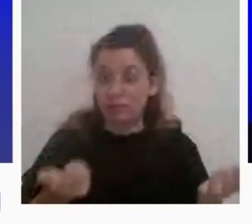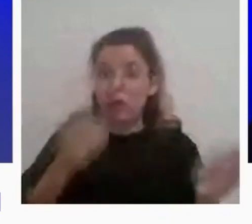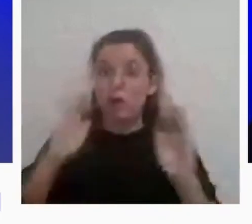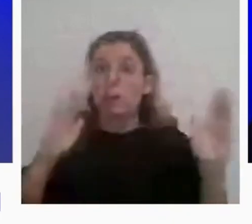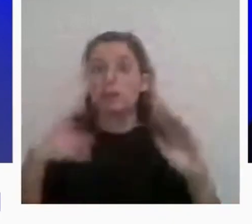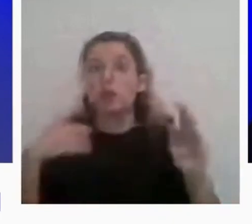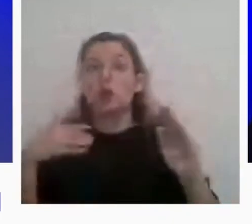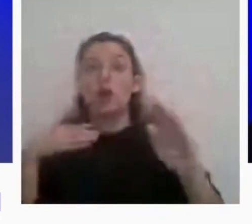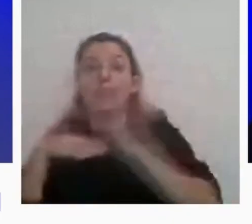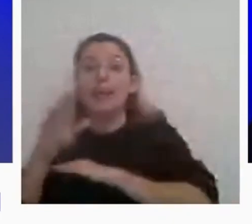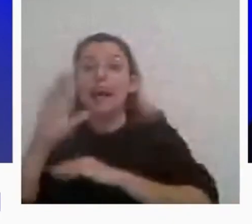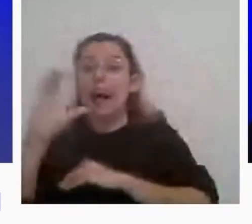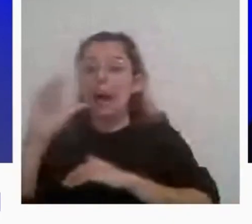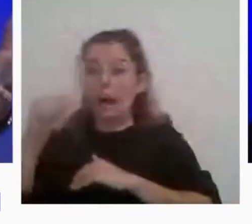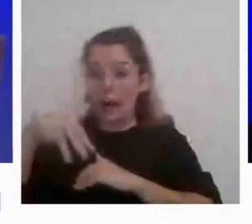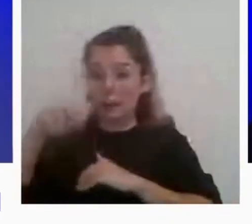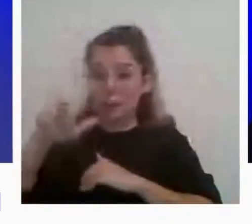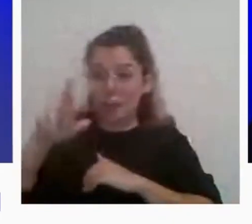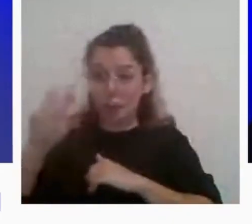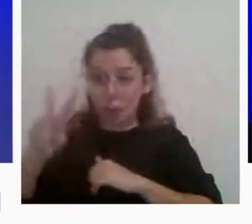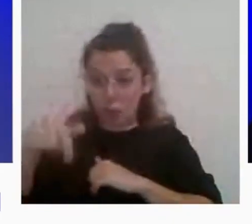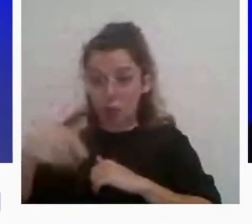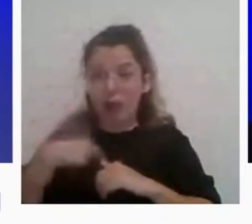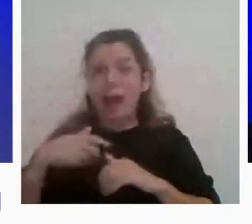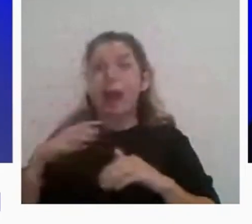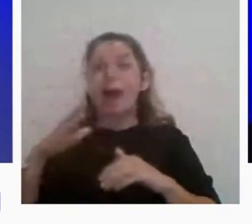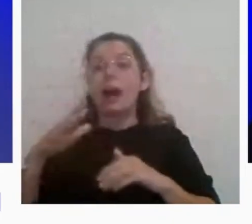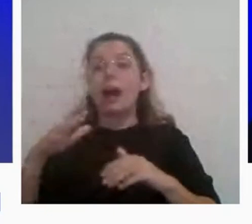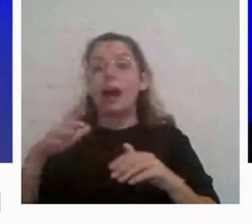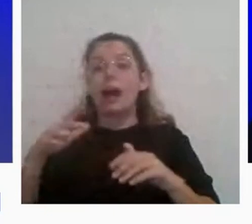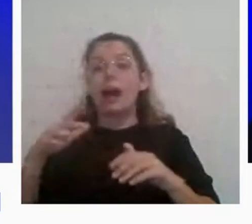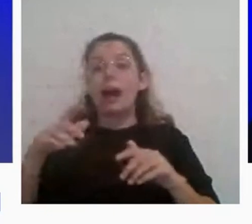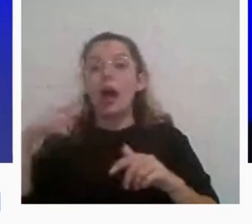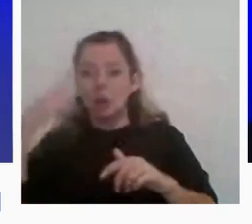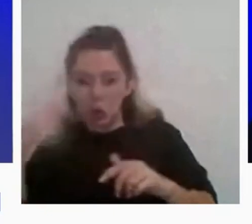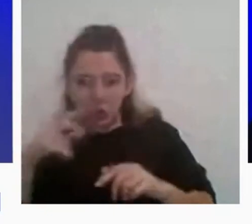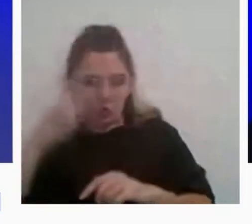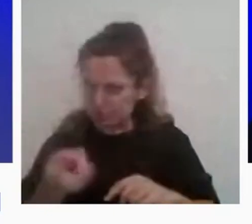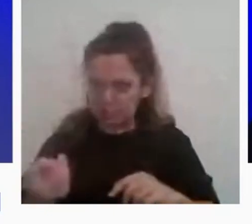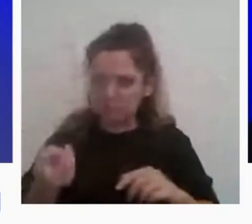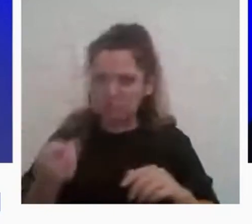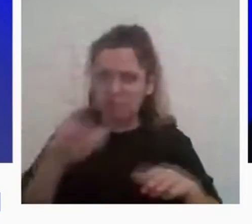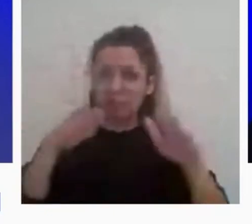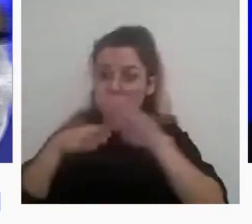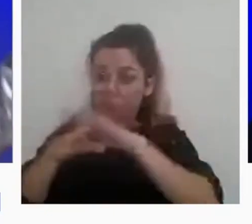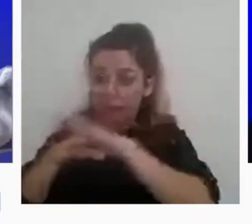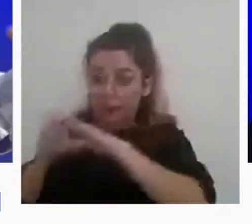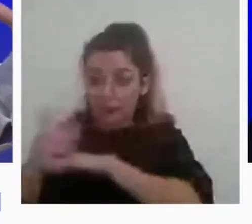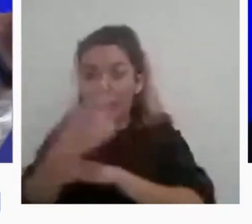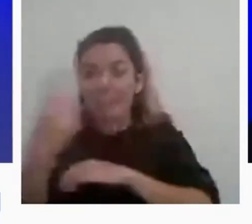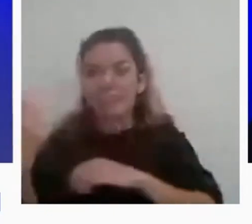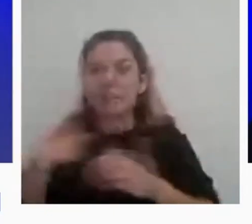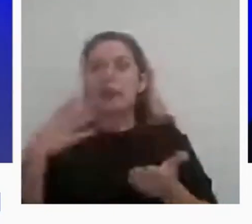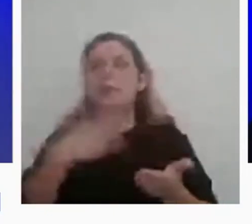entrar incluso a Canadá y entrar a Londres ahora con todo esto del Reino Unido, pues necesitas muchos papeles y está muy